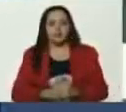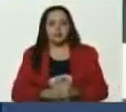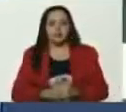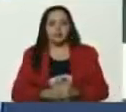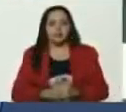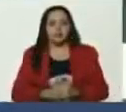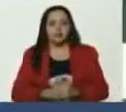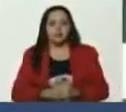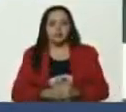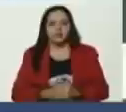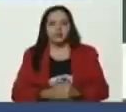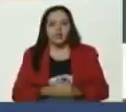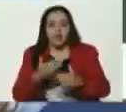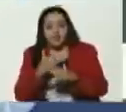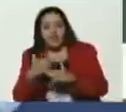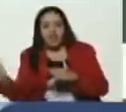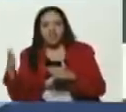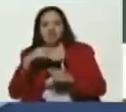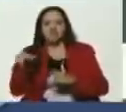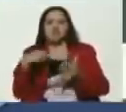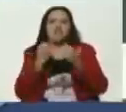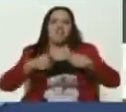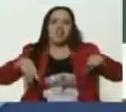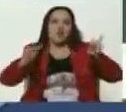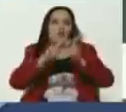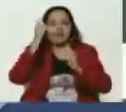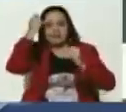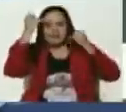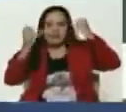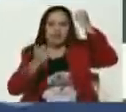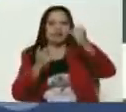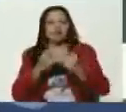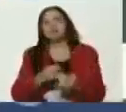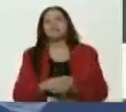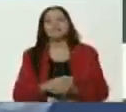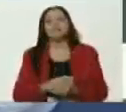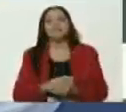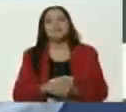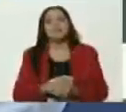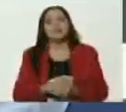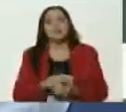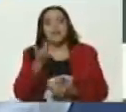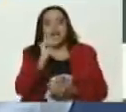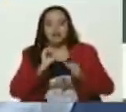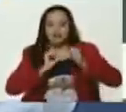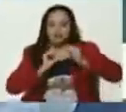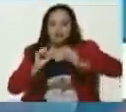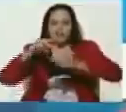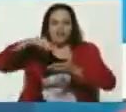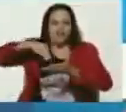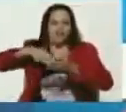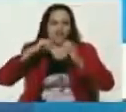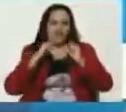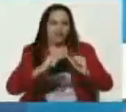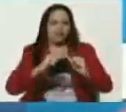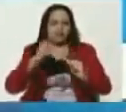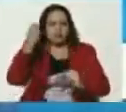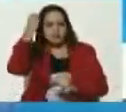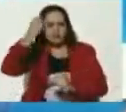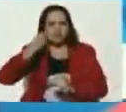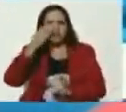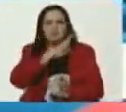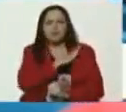alejarnos de nuestros principios, de nuestros valores, por permanecer firmes en lo que creemos.